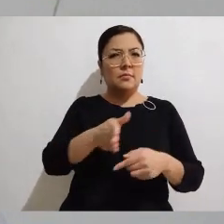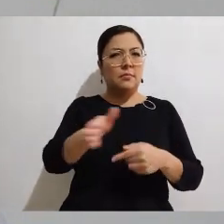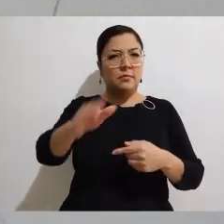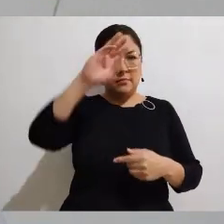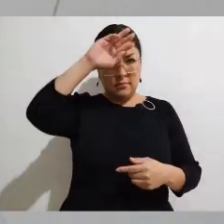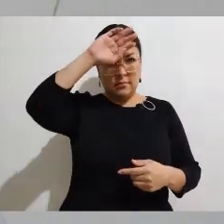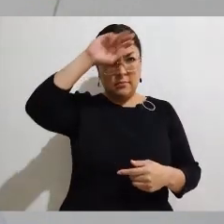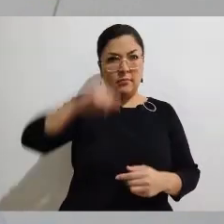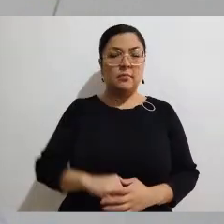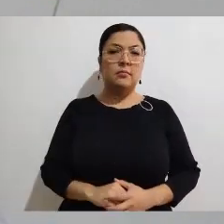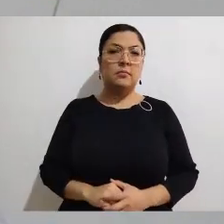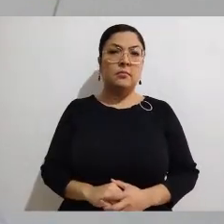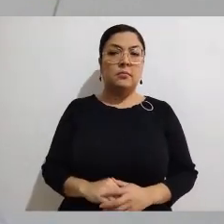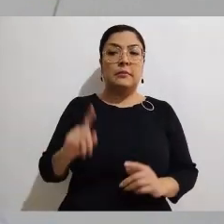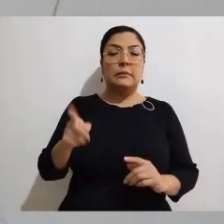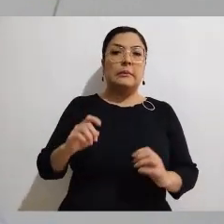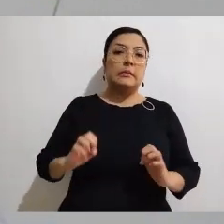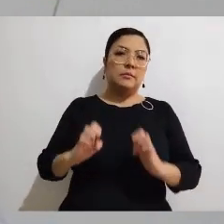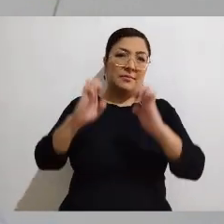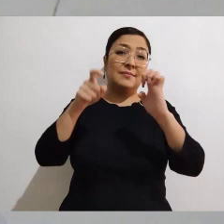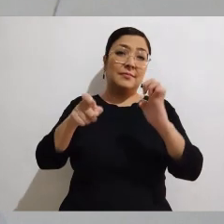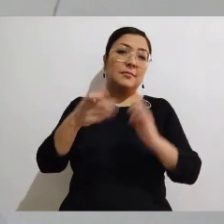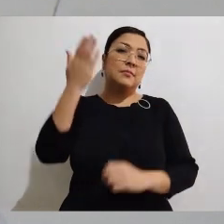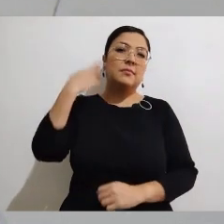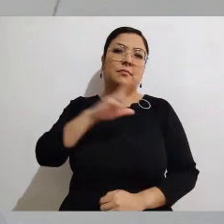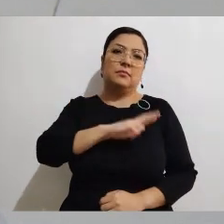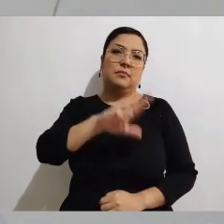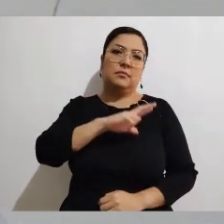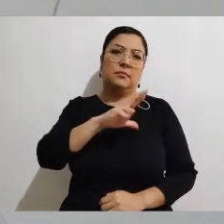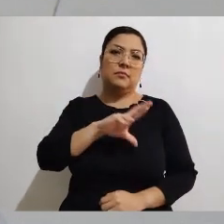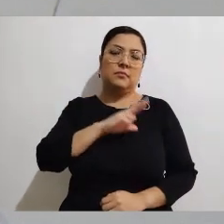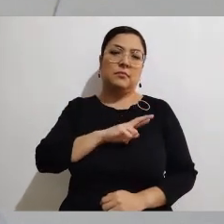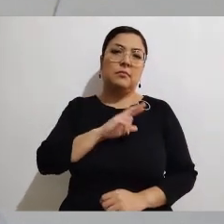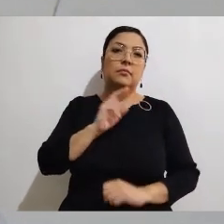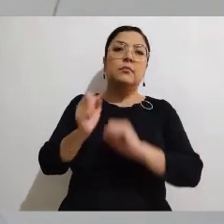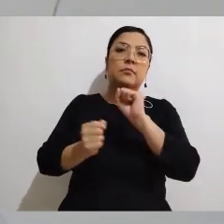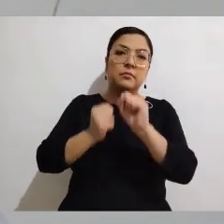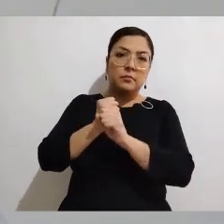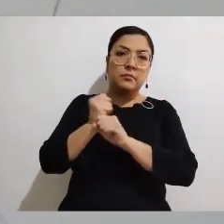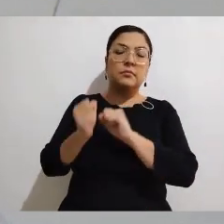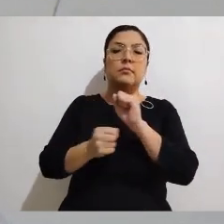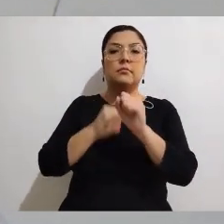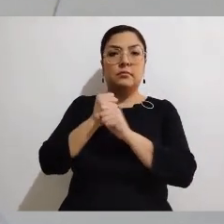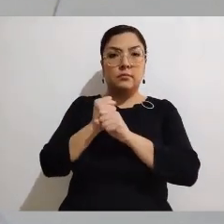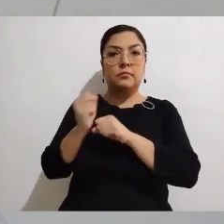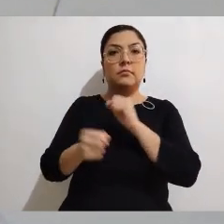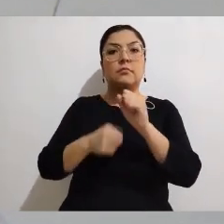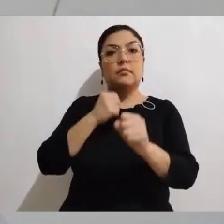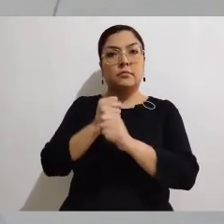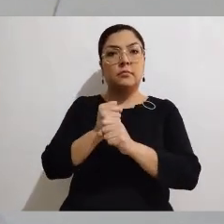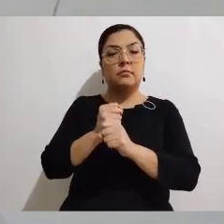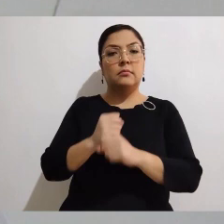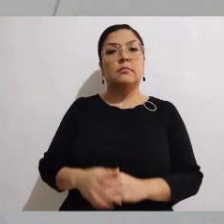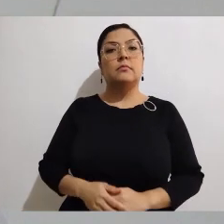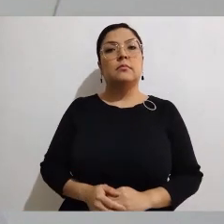era arrendado. En el caso, después de muchos años, había desde el entonces Instituto Electoral de